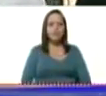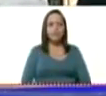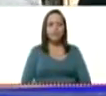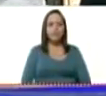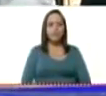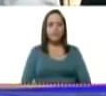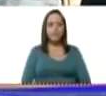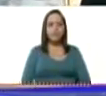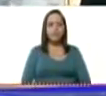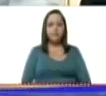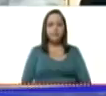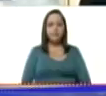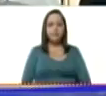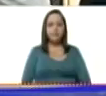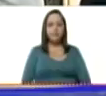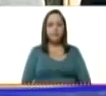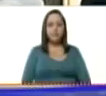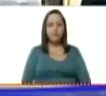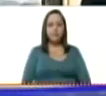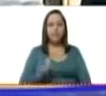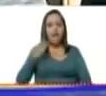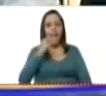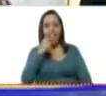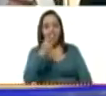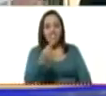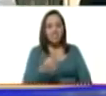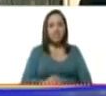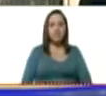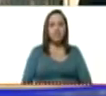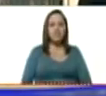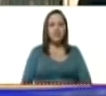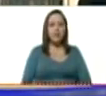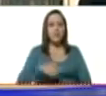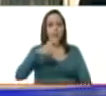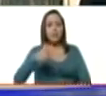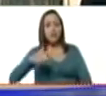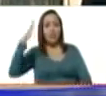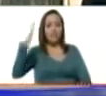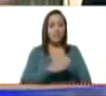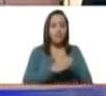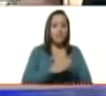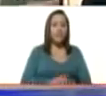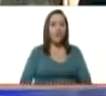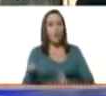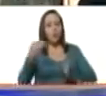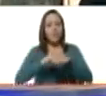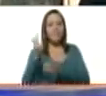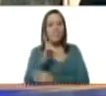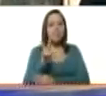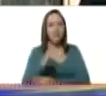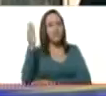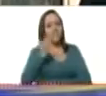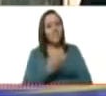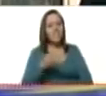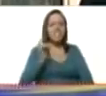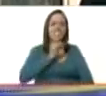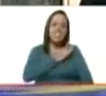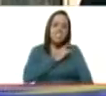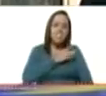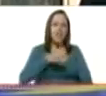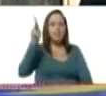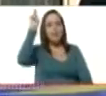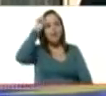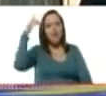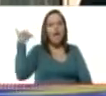Y me lo ha dicho más de un venezolano, de los que han regresado de Chile, de Perú, de